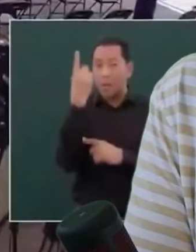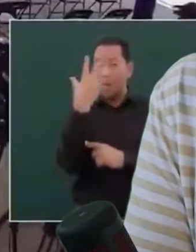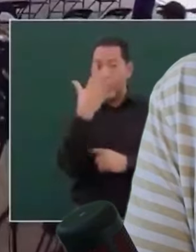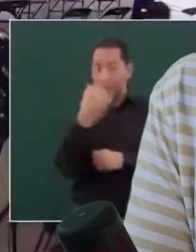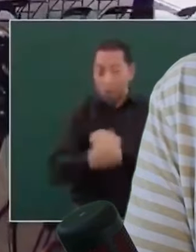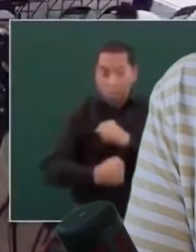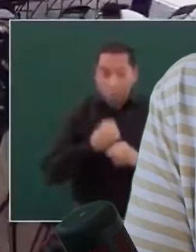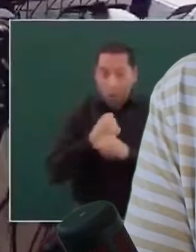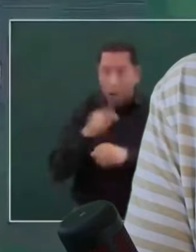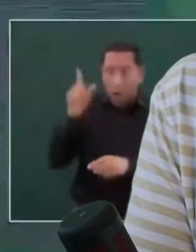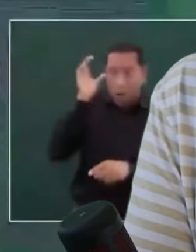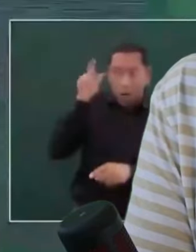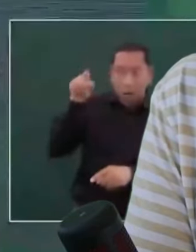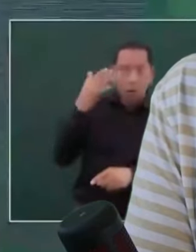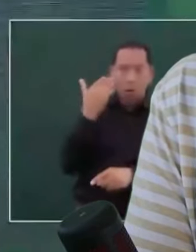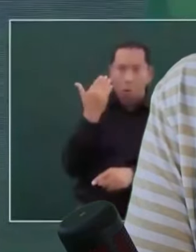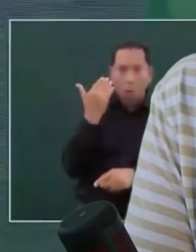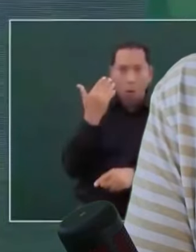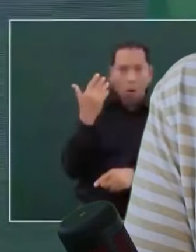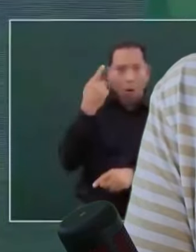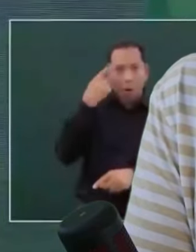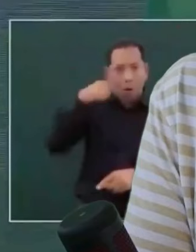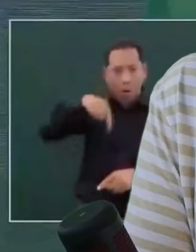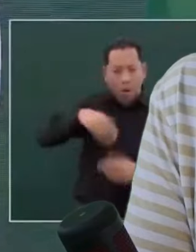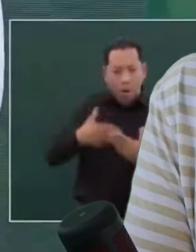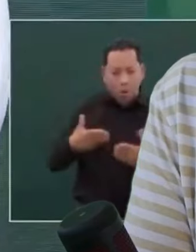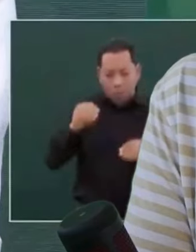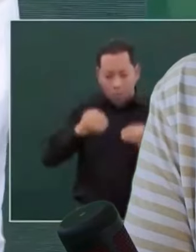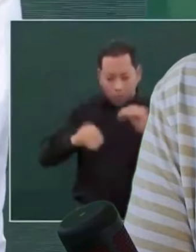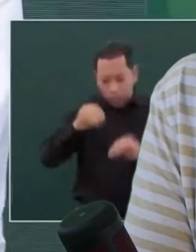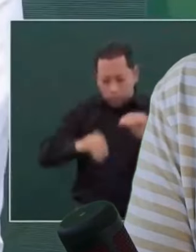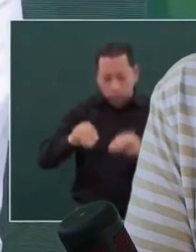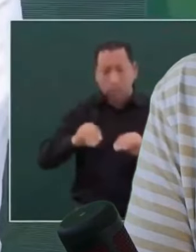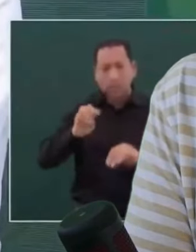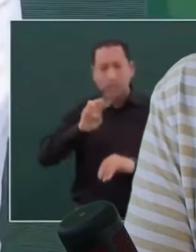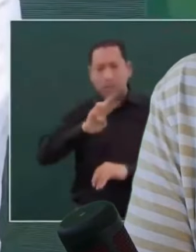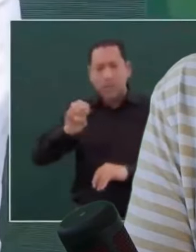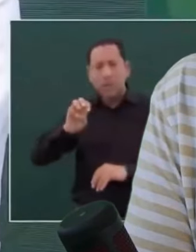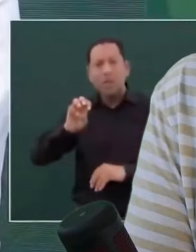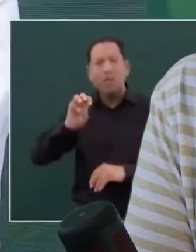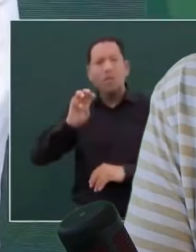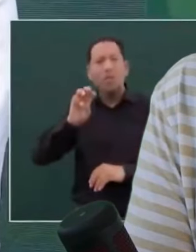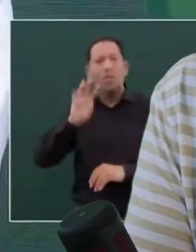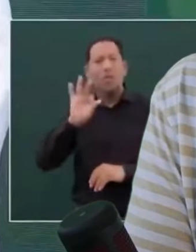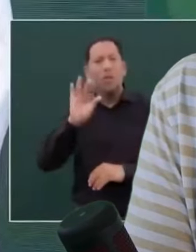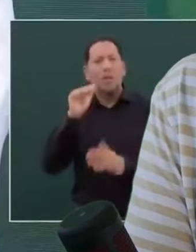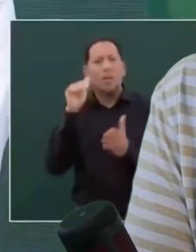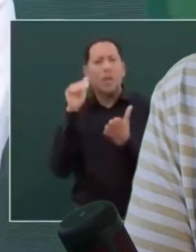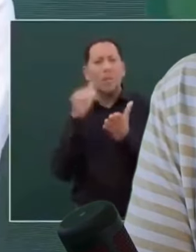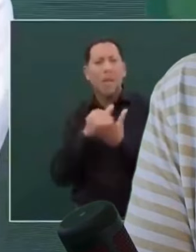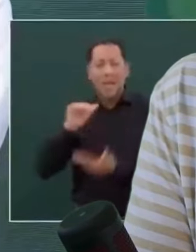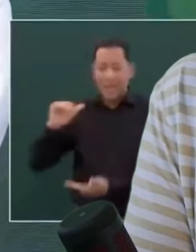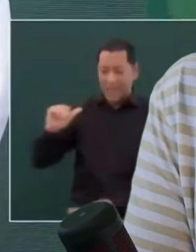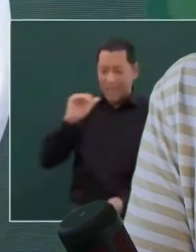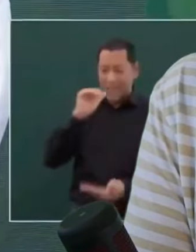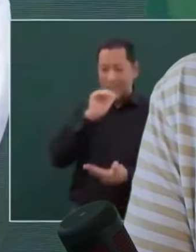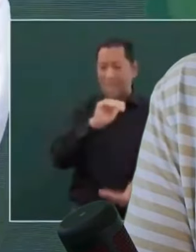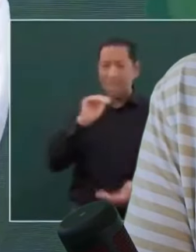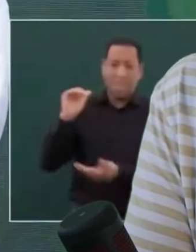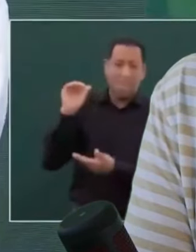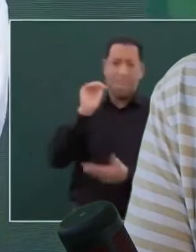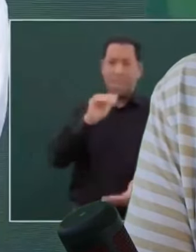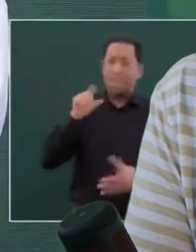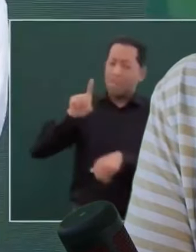años con capacidad para procesar 3400000 barriles diarios de